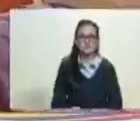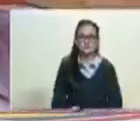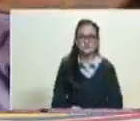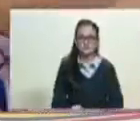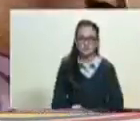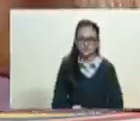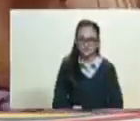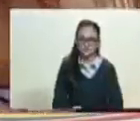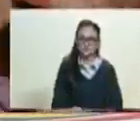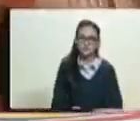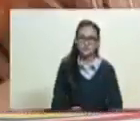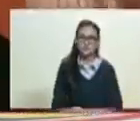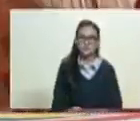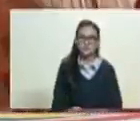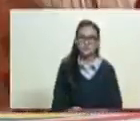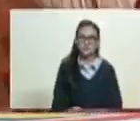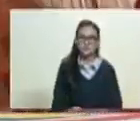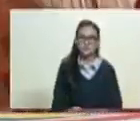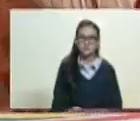articuladores.